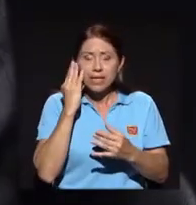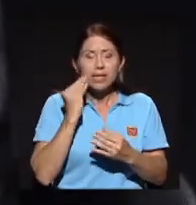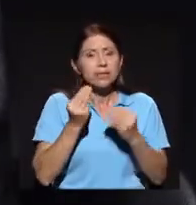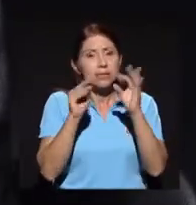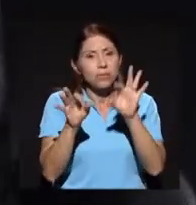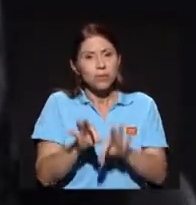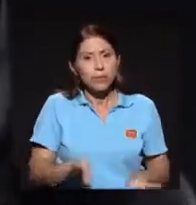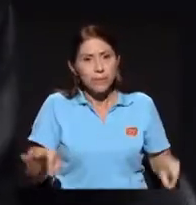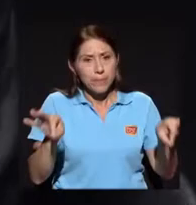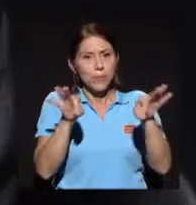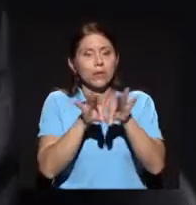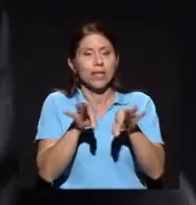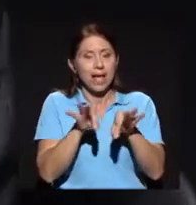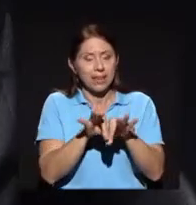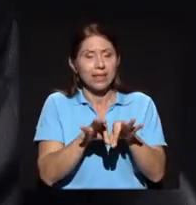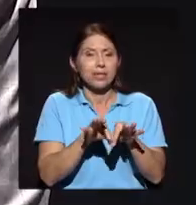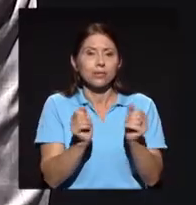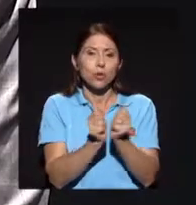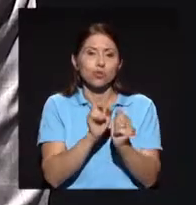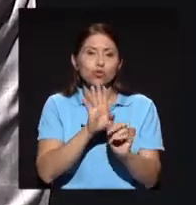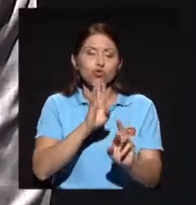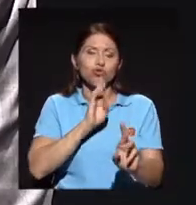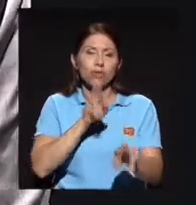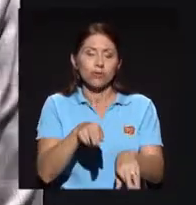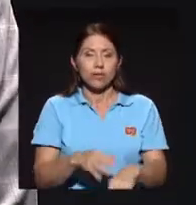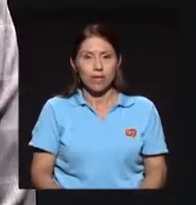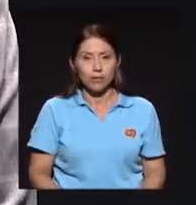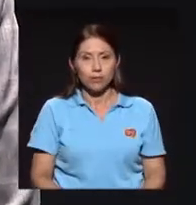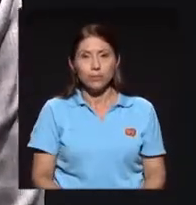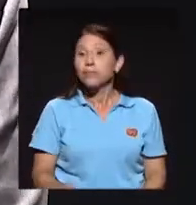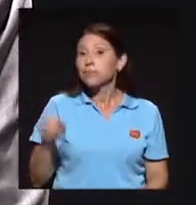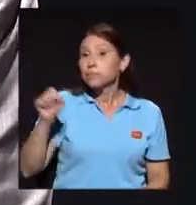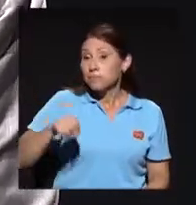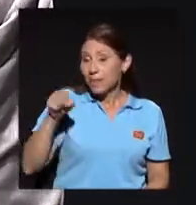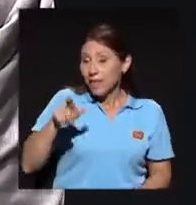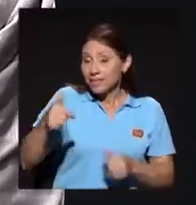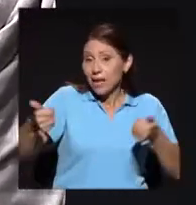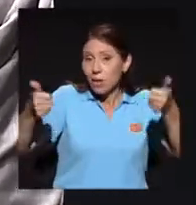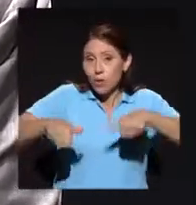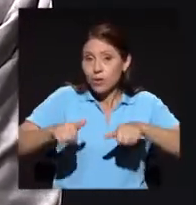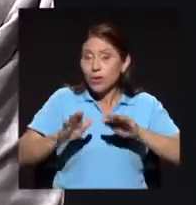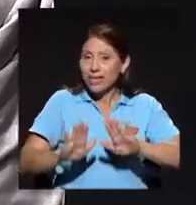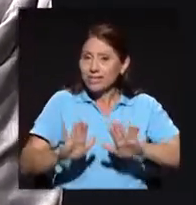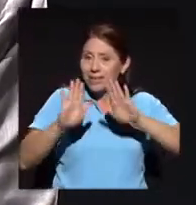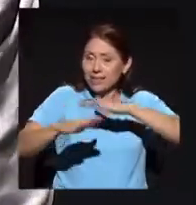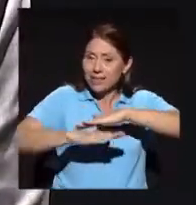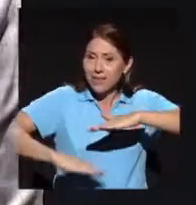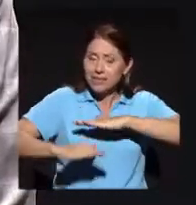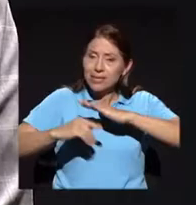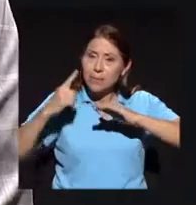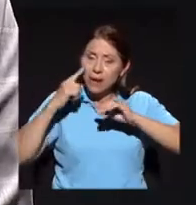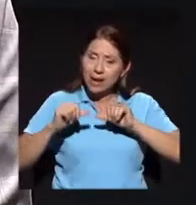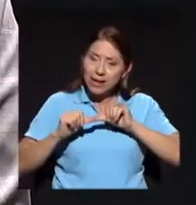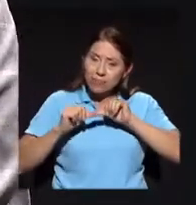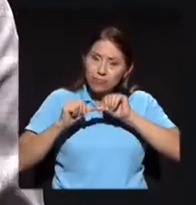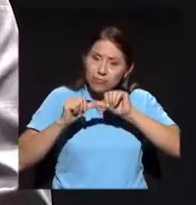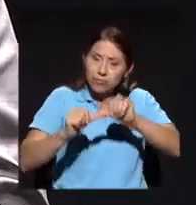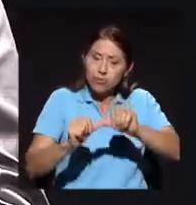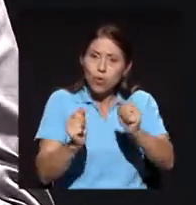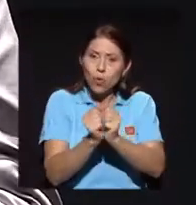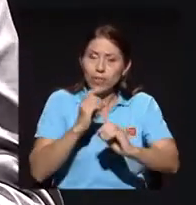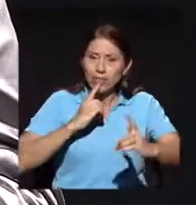importantes en los resultados y este acuerdo es una excelente base para darle continuidad con ese nivel de diálogo